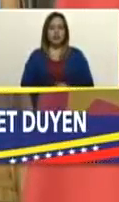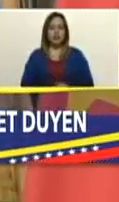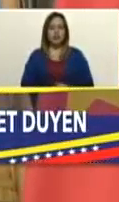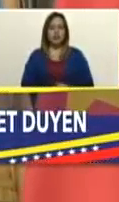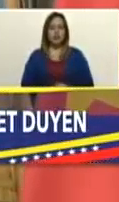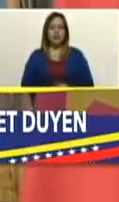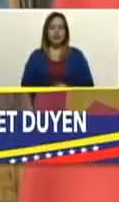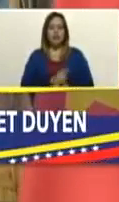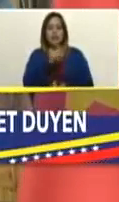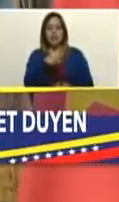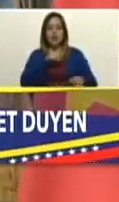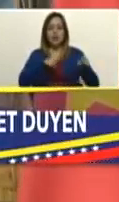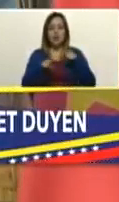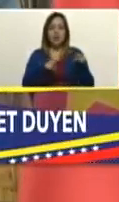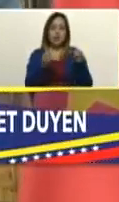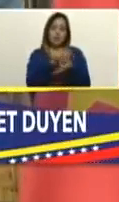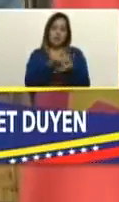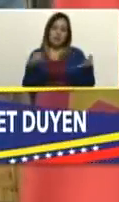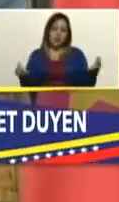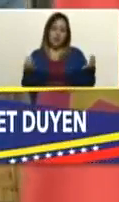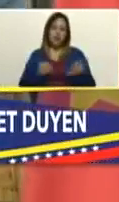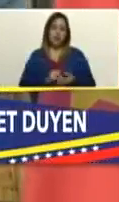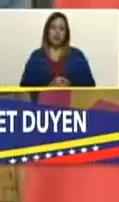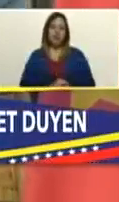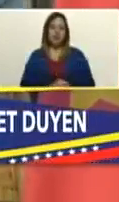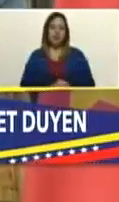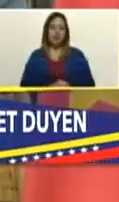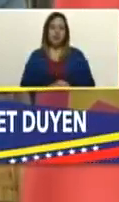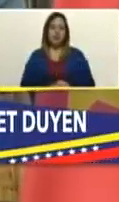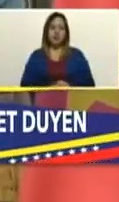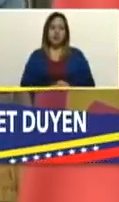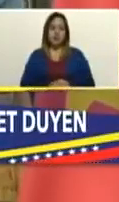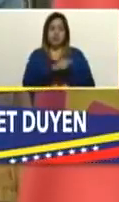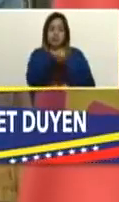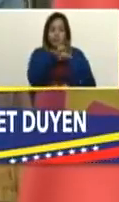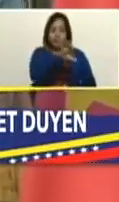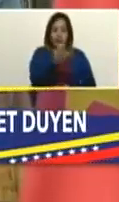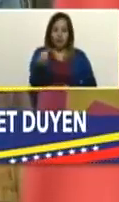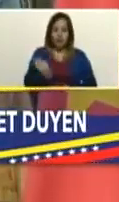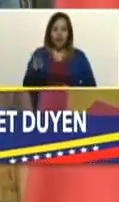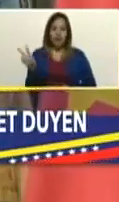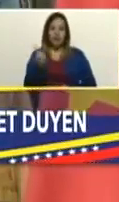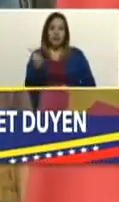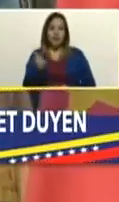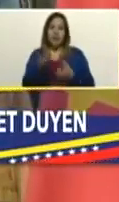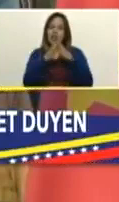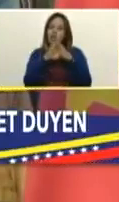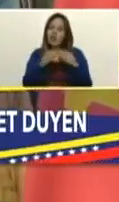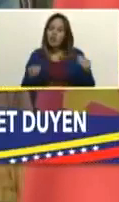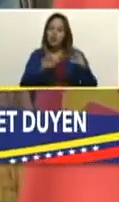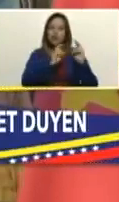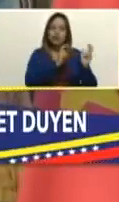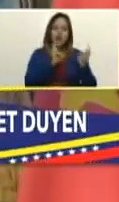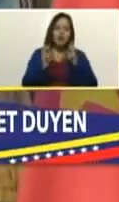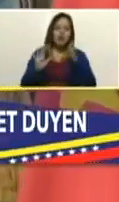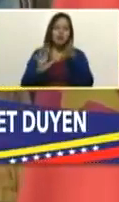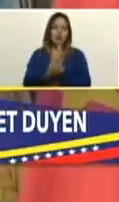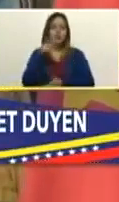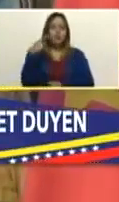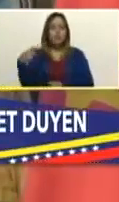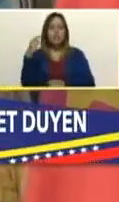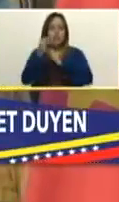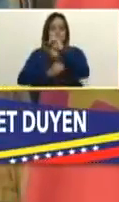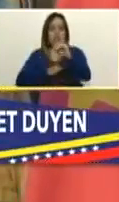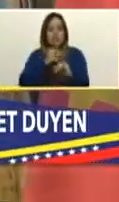y la coordinación perfecta de Vietnam y Venezuela en todos los temas de la política